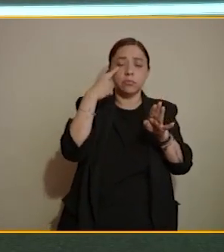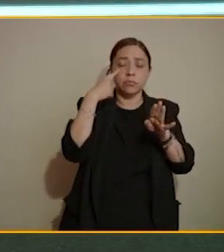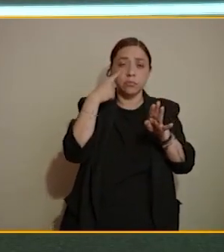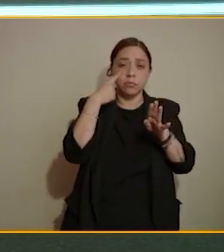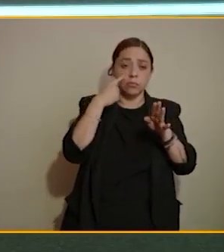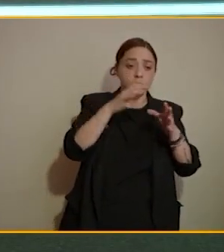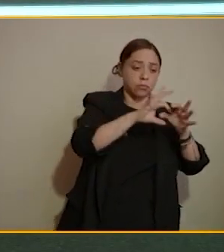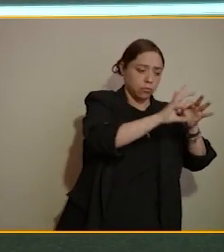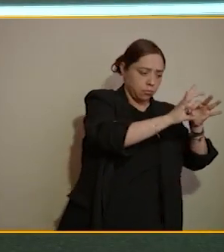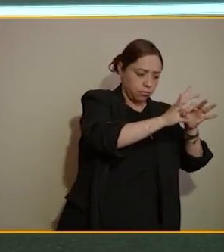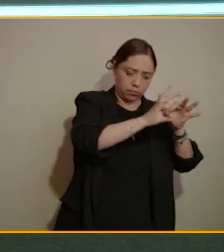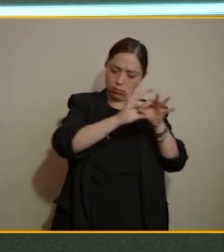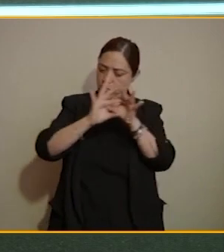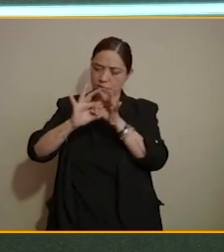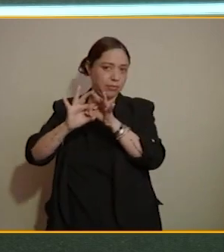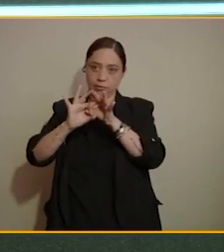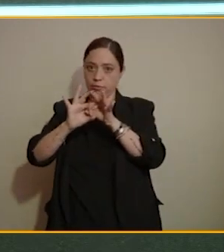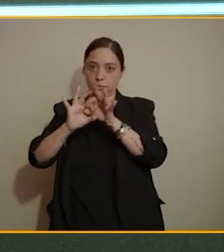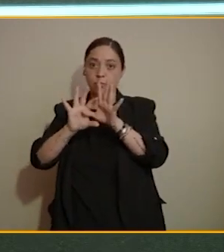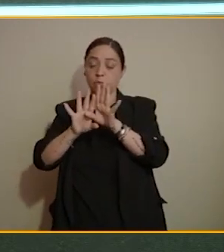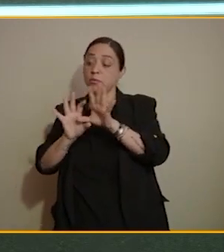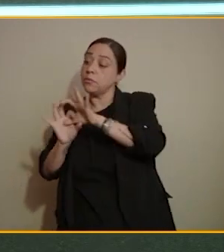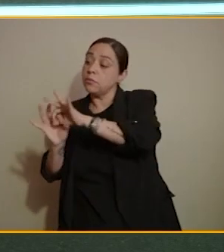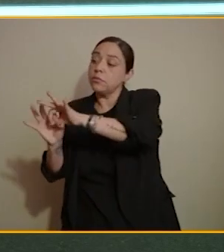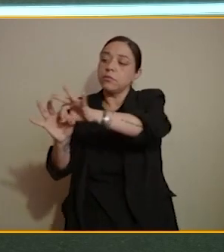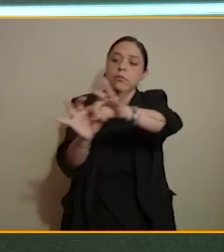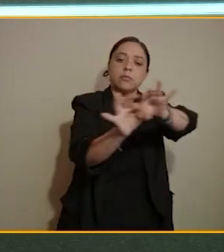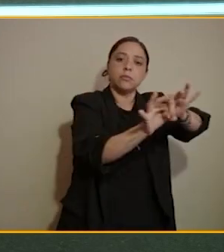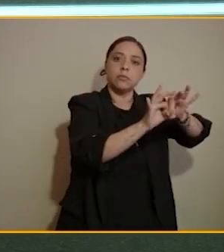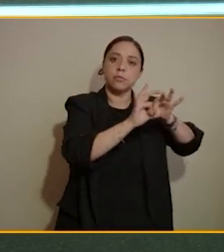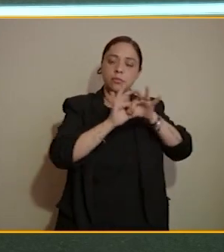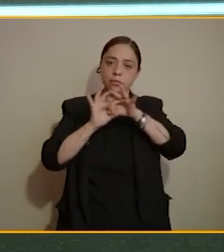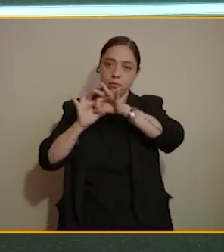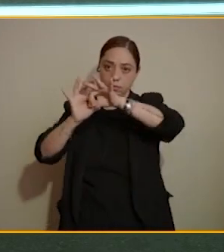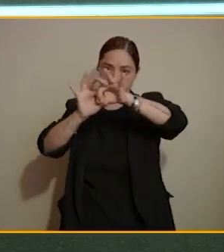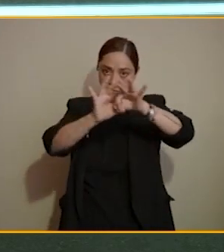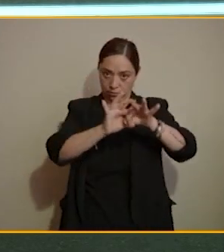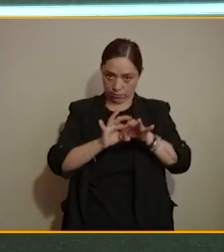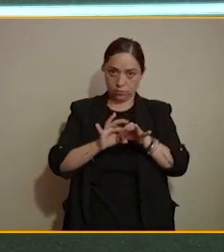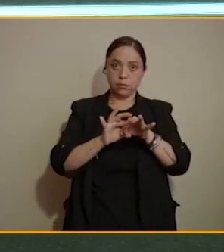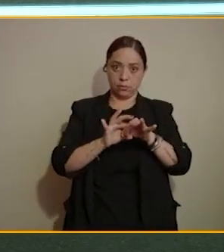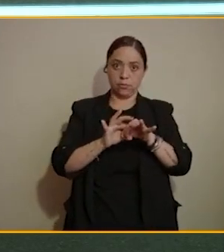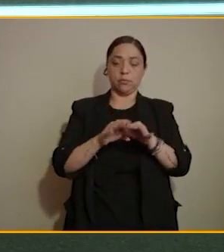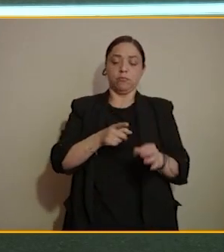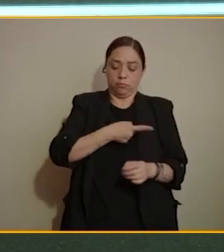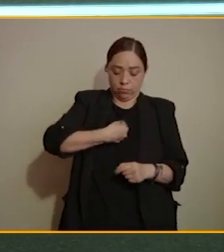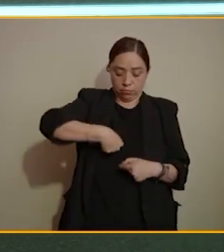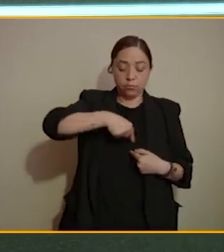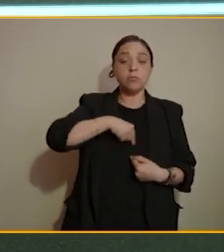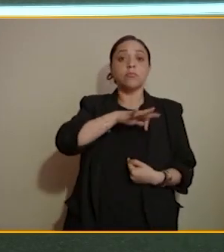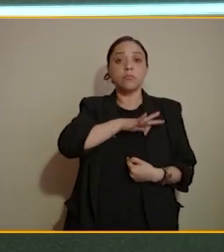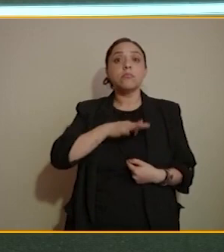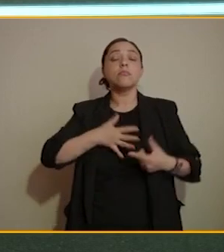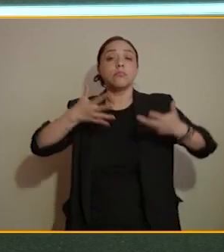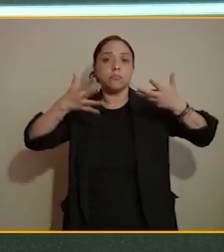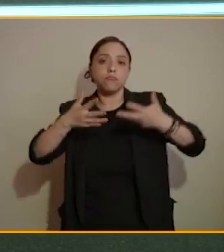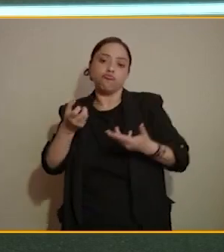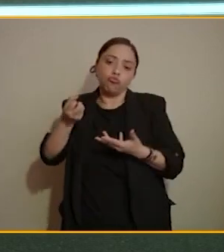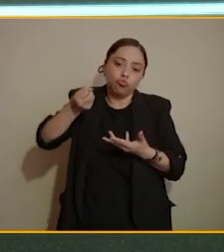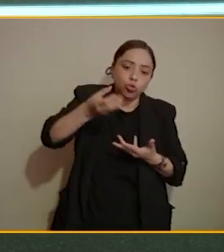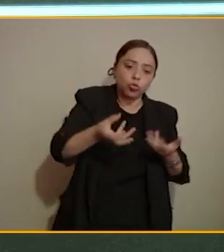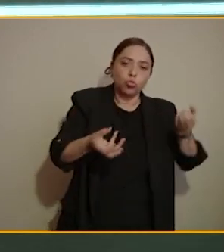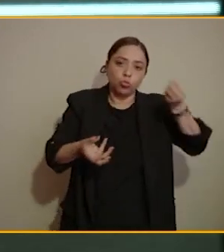sistema, y que dentro de nuestras propias posiciones podemos hacer estas contribuciones clave para que todos